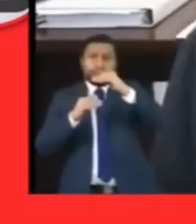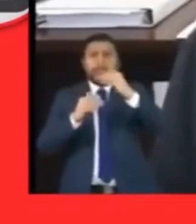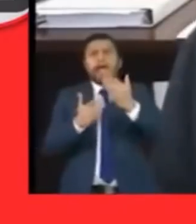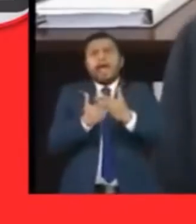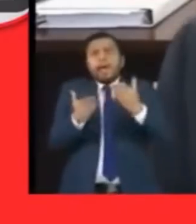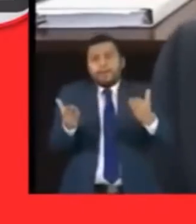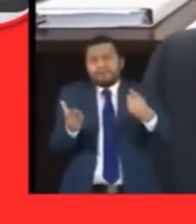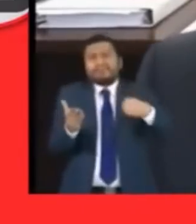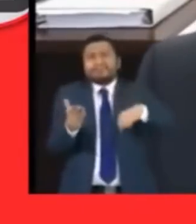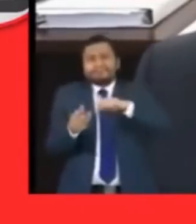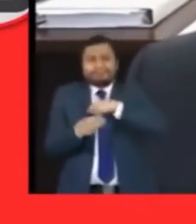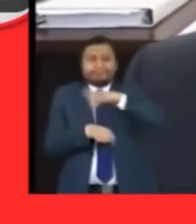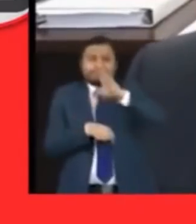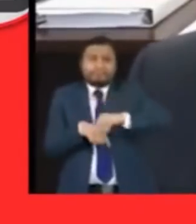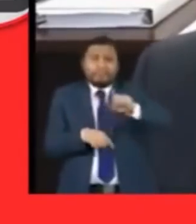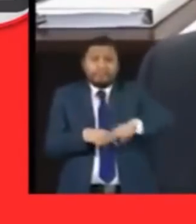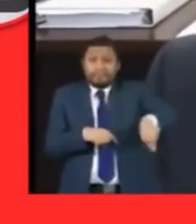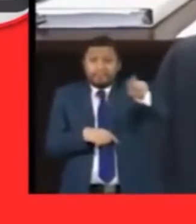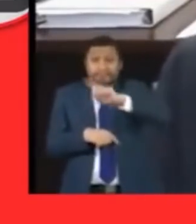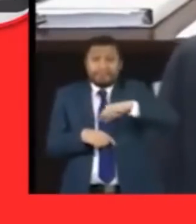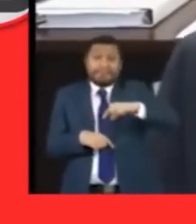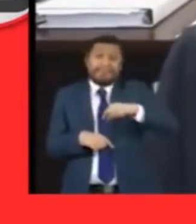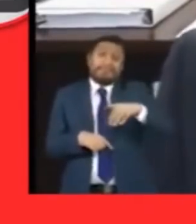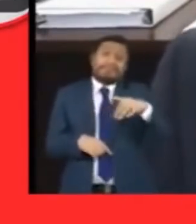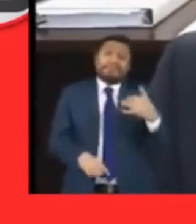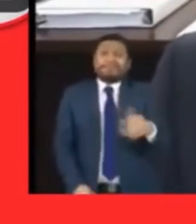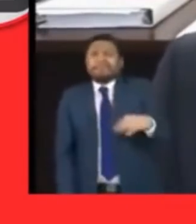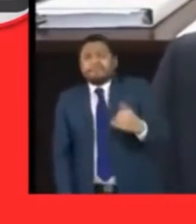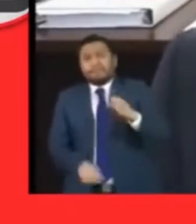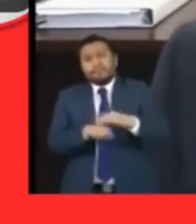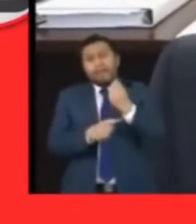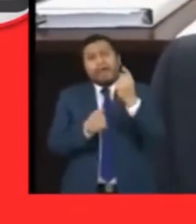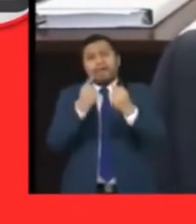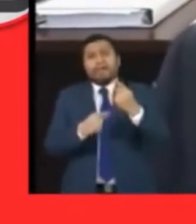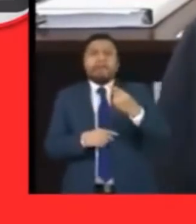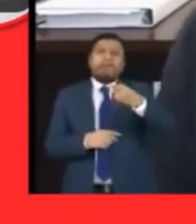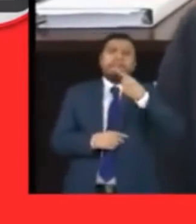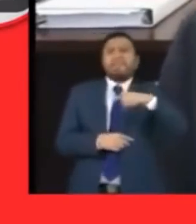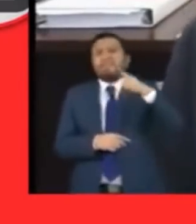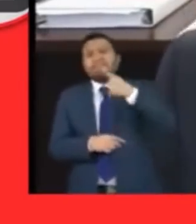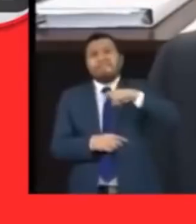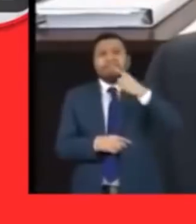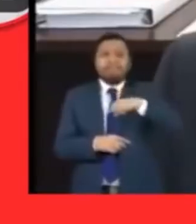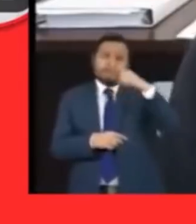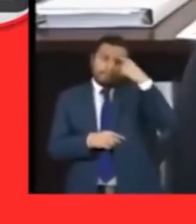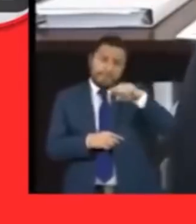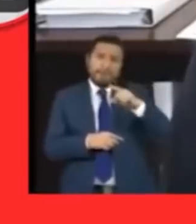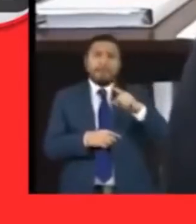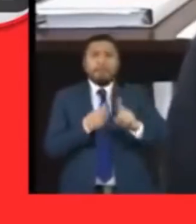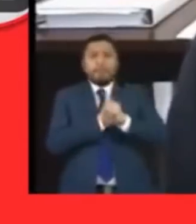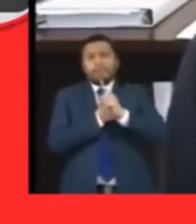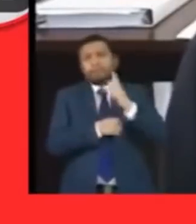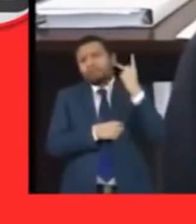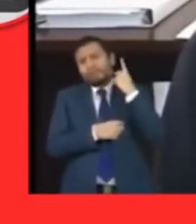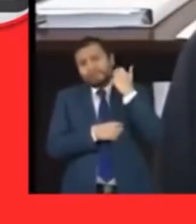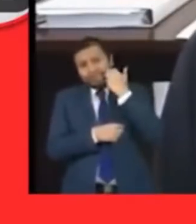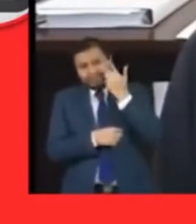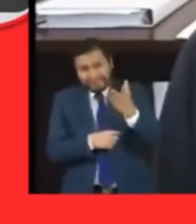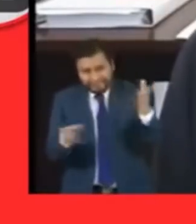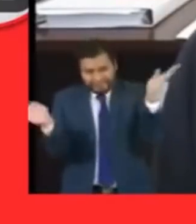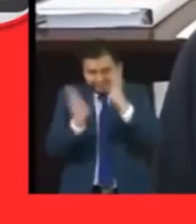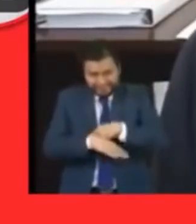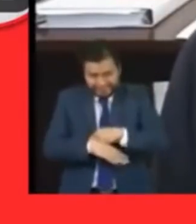permite, aunque a algunos les duela, porque hay quien le encanta presentar denuncias penales para resolver sus diferendos políticos,